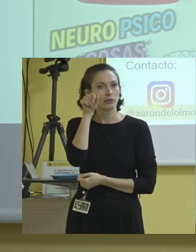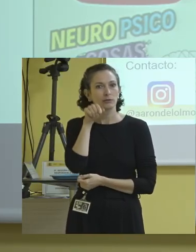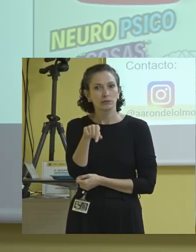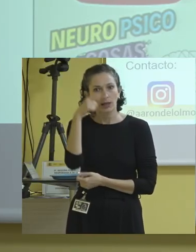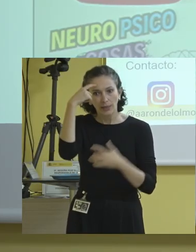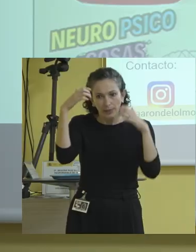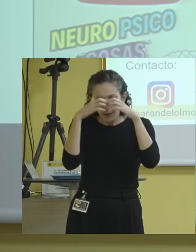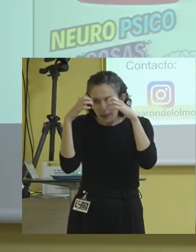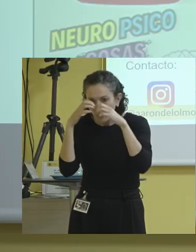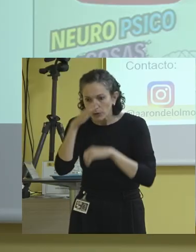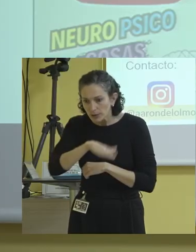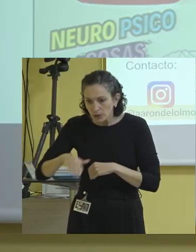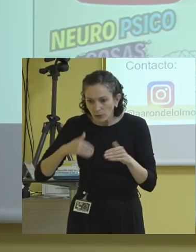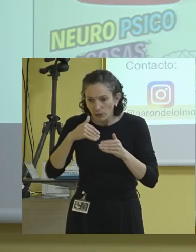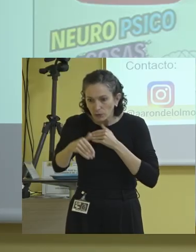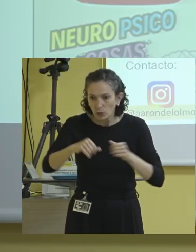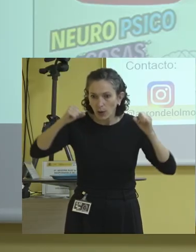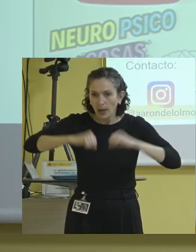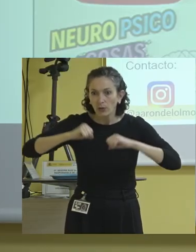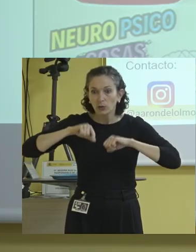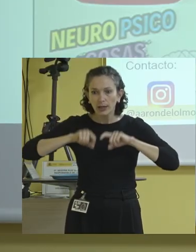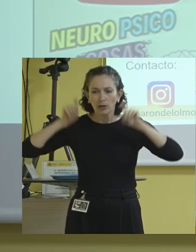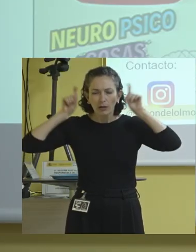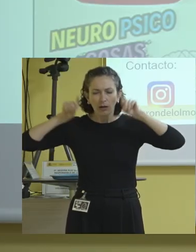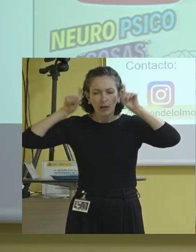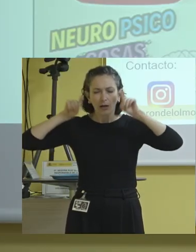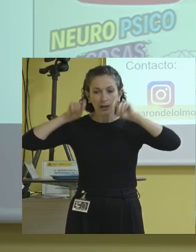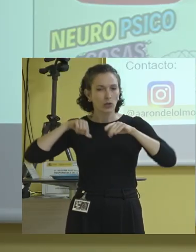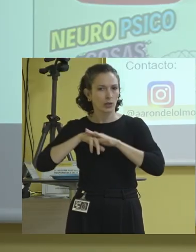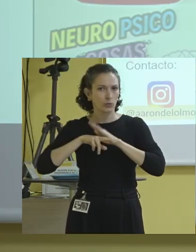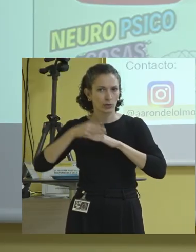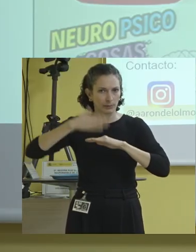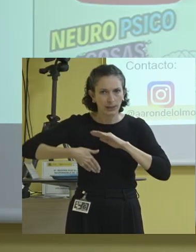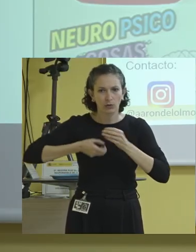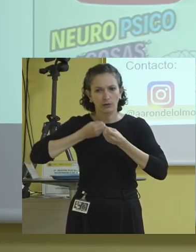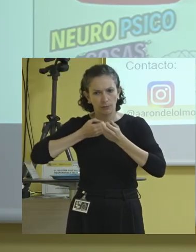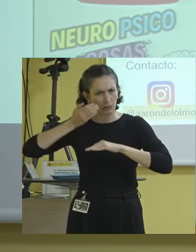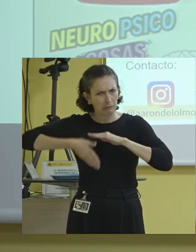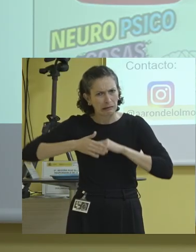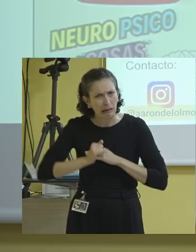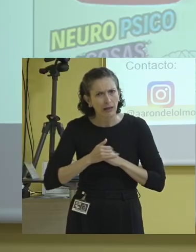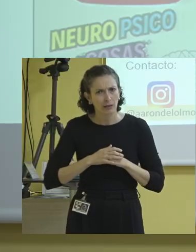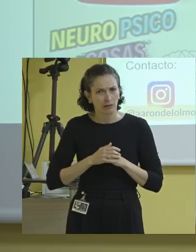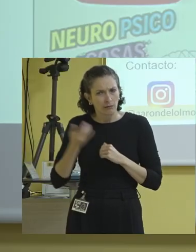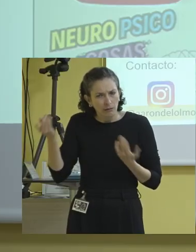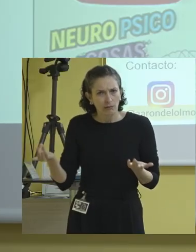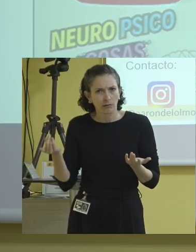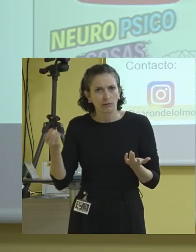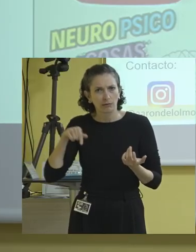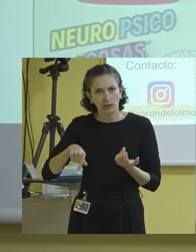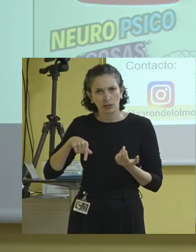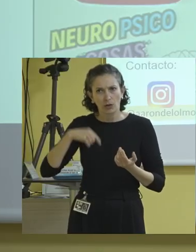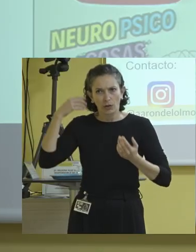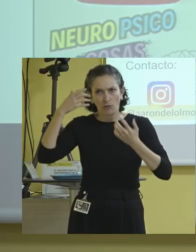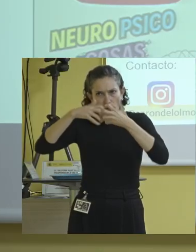a los cerebros y a los niños que van a estar en un futuro en el mundo y tienen recursos limitados e informaciones limitadas. Te encuentras con un desconocimiento del funcionamiento